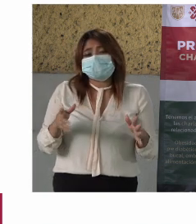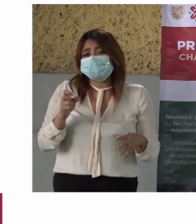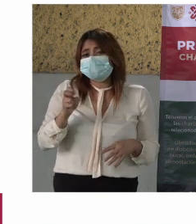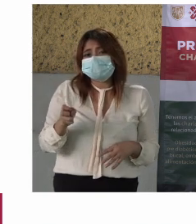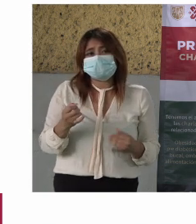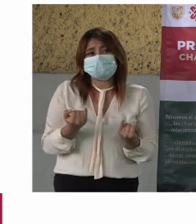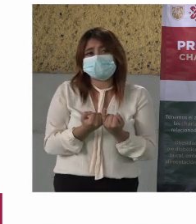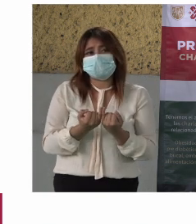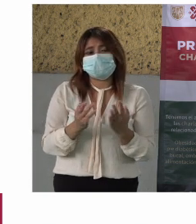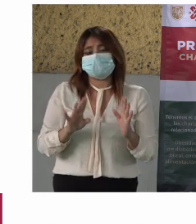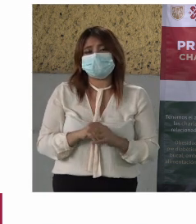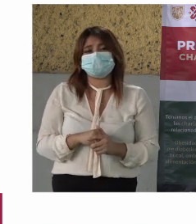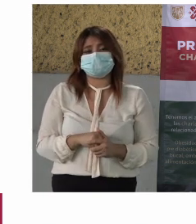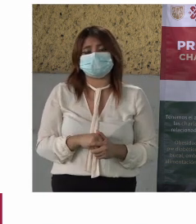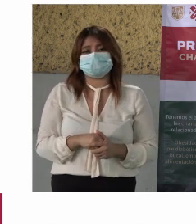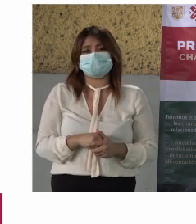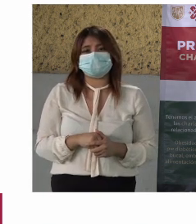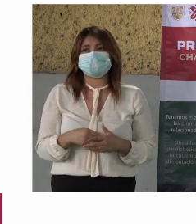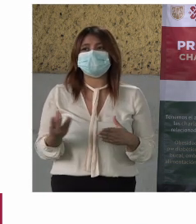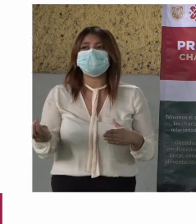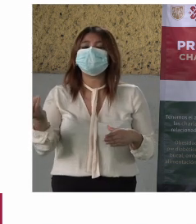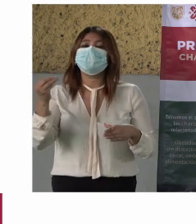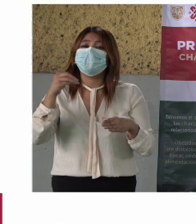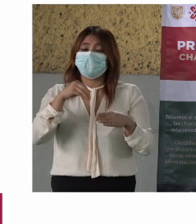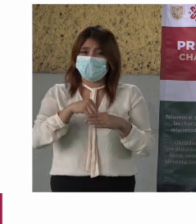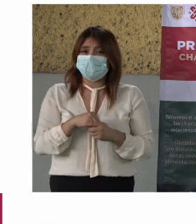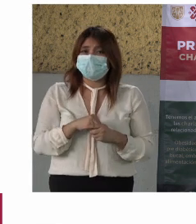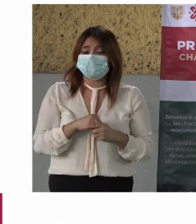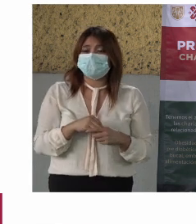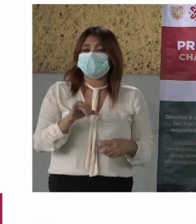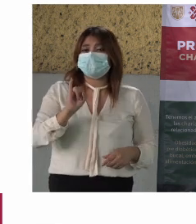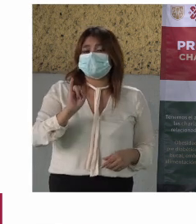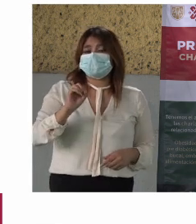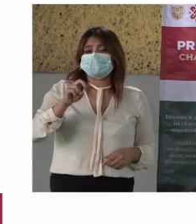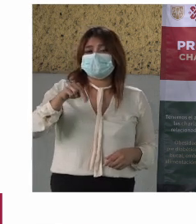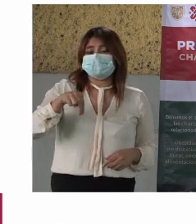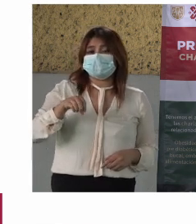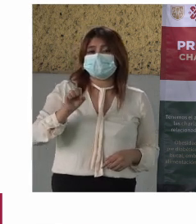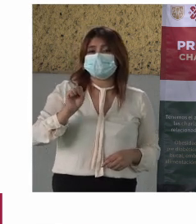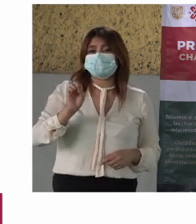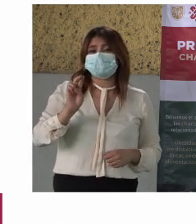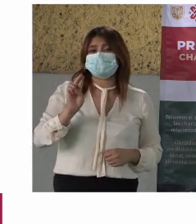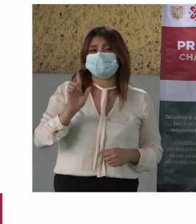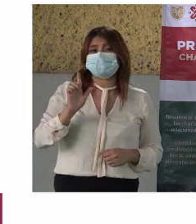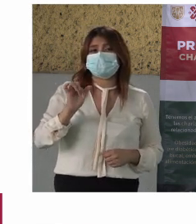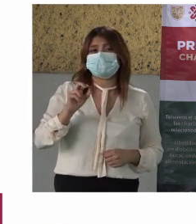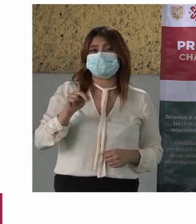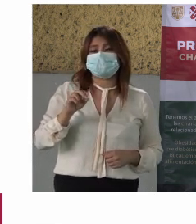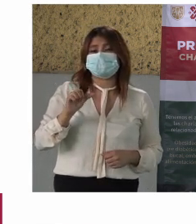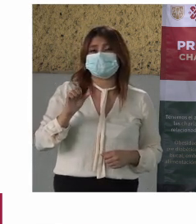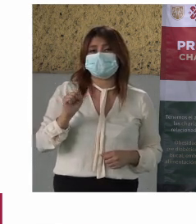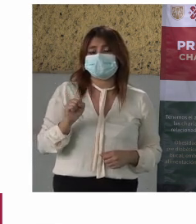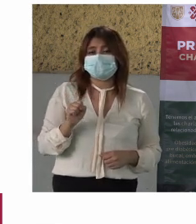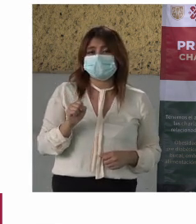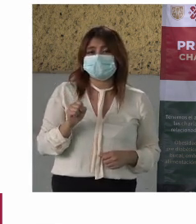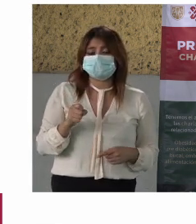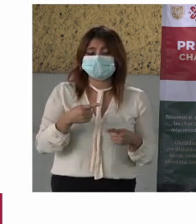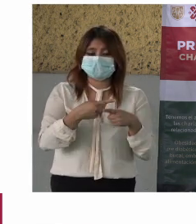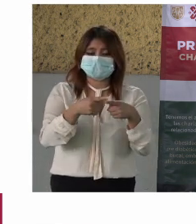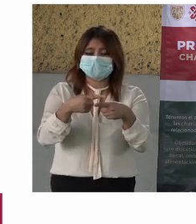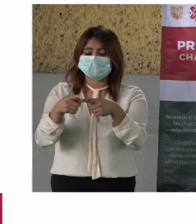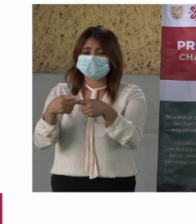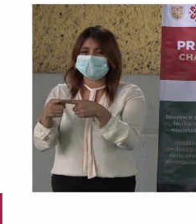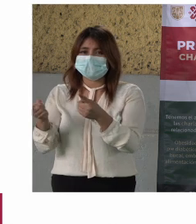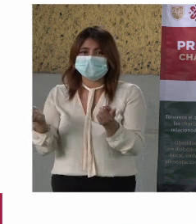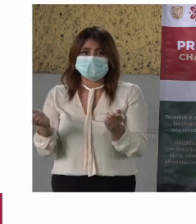Dentro de las insulinas tenemos distintos tipos de insulina, porque también muchas veces se tiene este mito de que me están subiendo la dosis, y ya me metieron 2 tipos